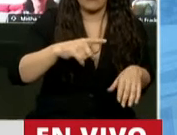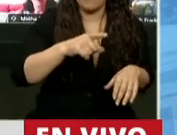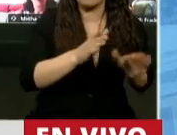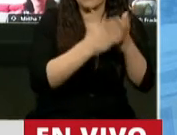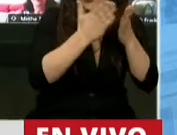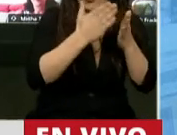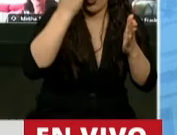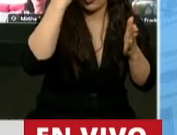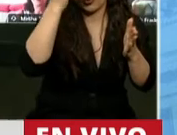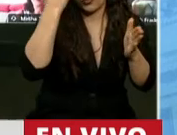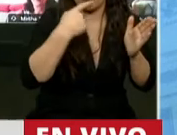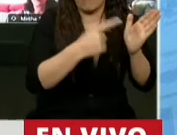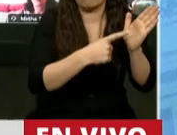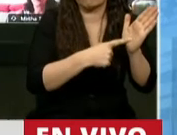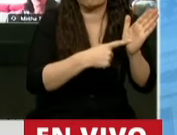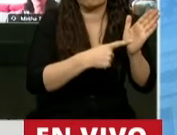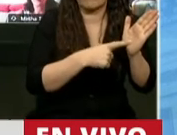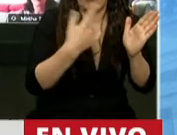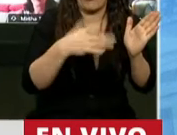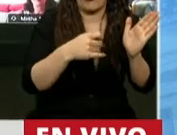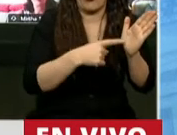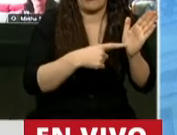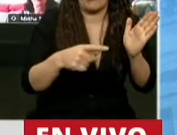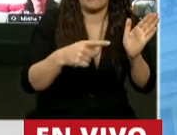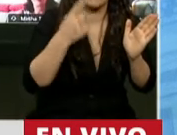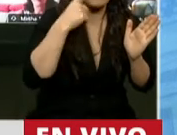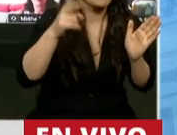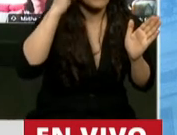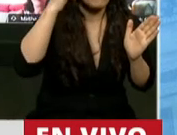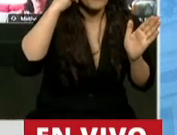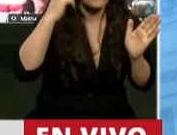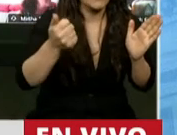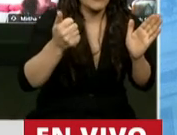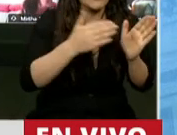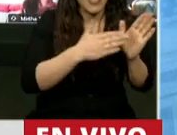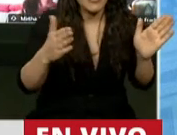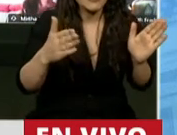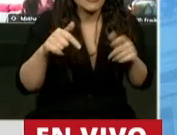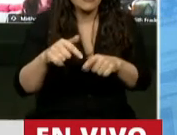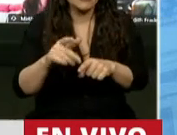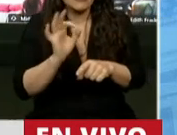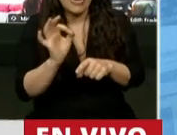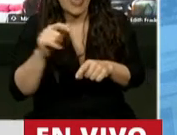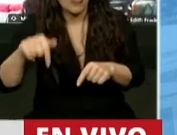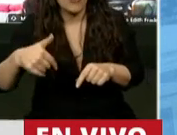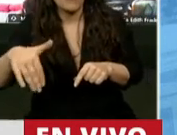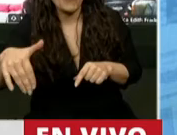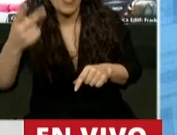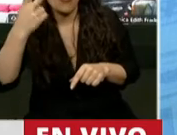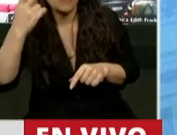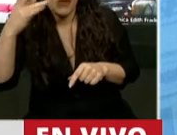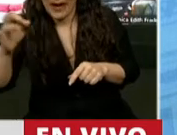debía tener sancionada ese régimen para el año 1996 y aquí estamos terminando el 2020